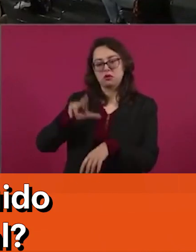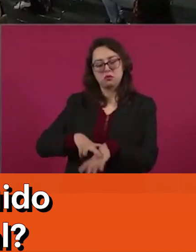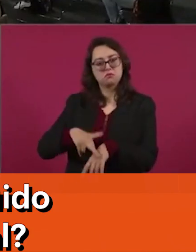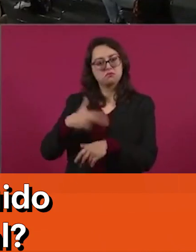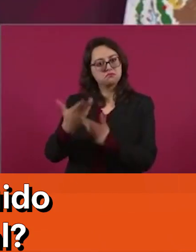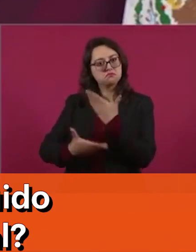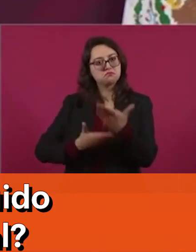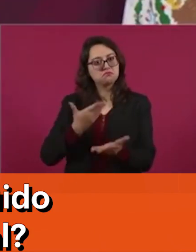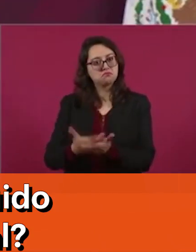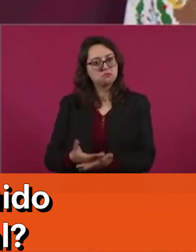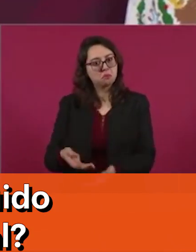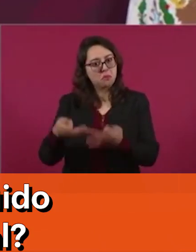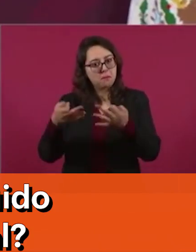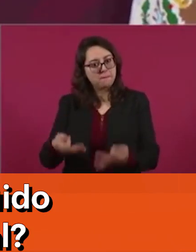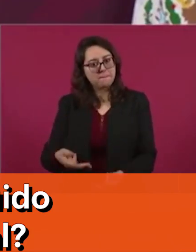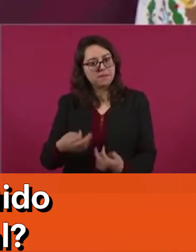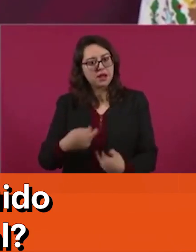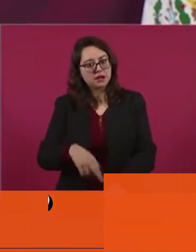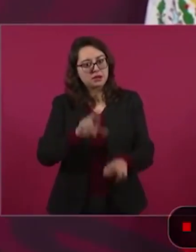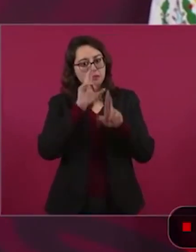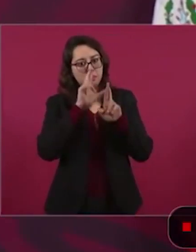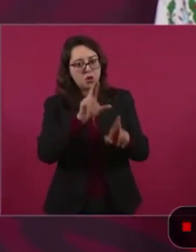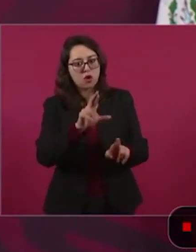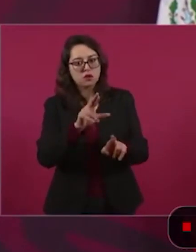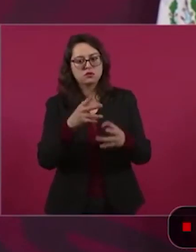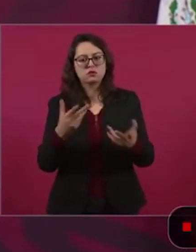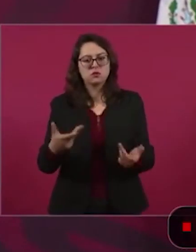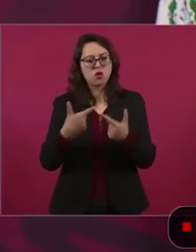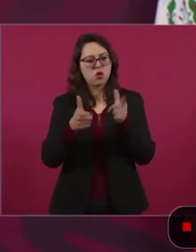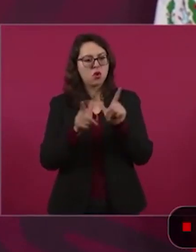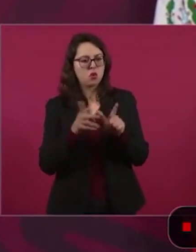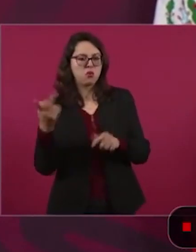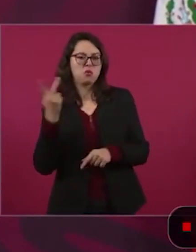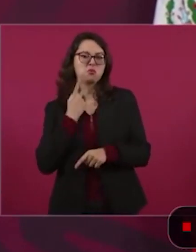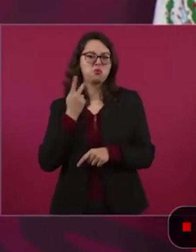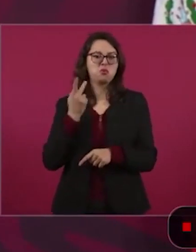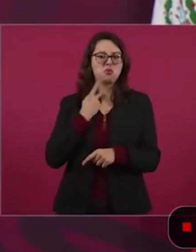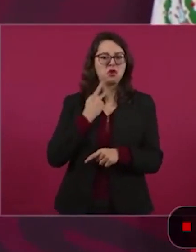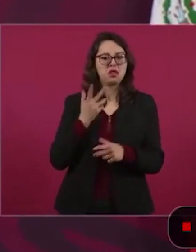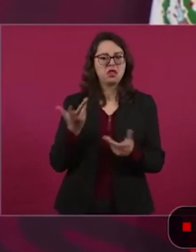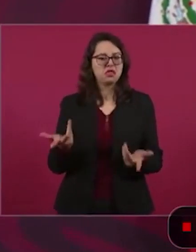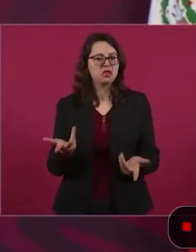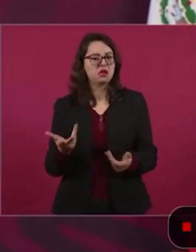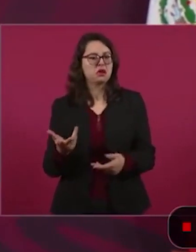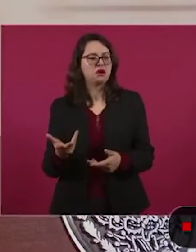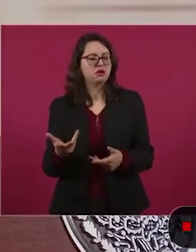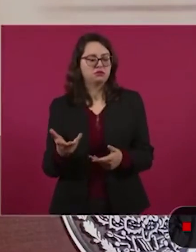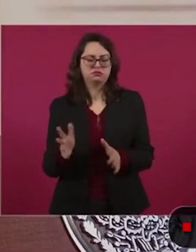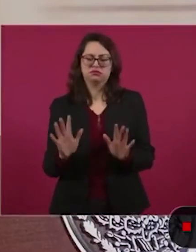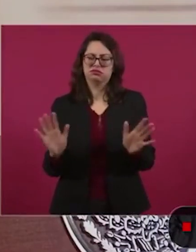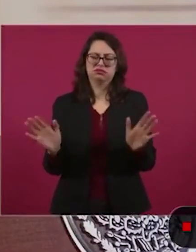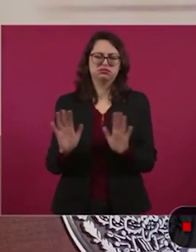no eh ha confundido las cosas no ha hecho politiquería